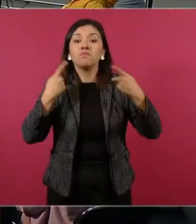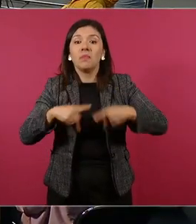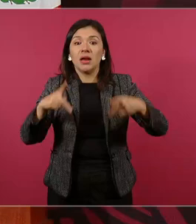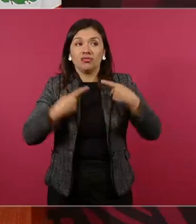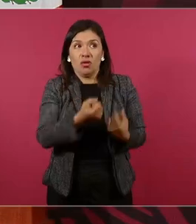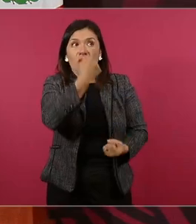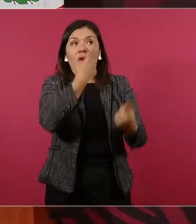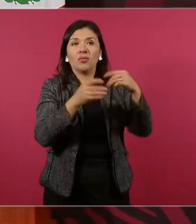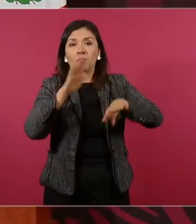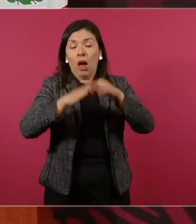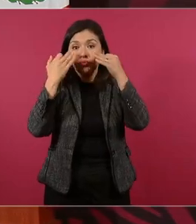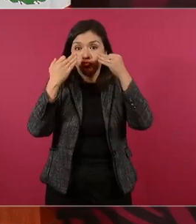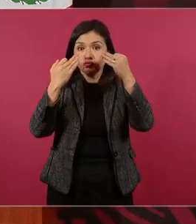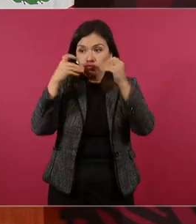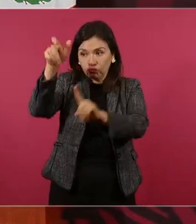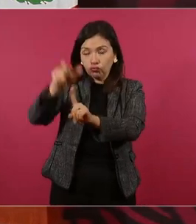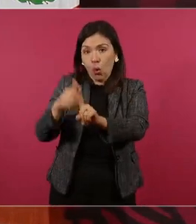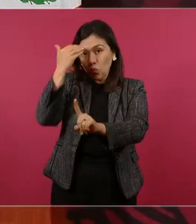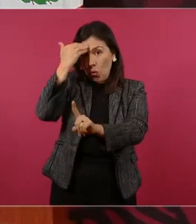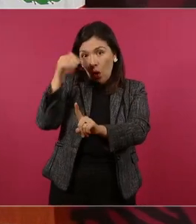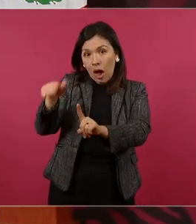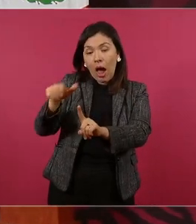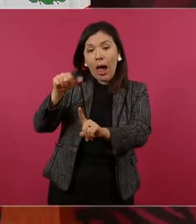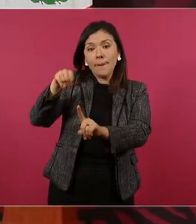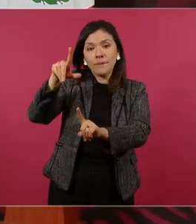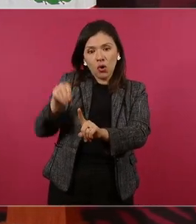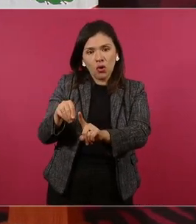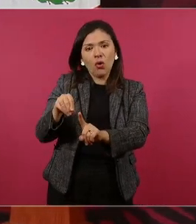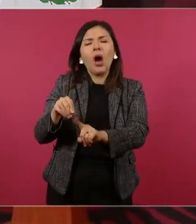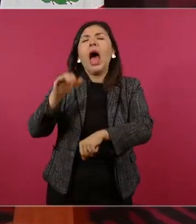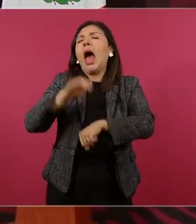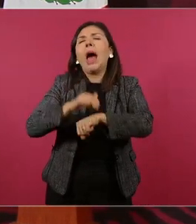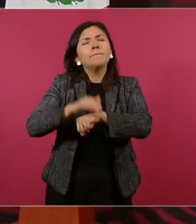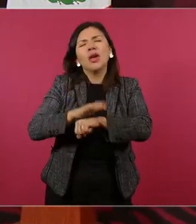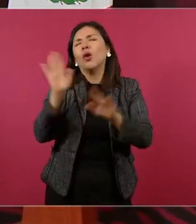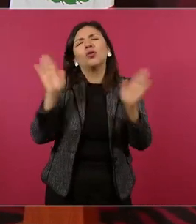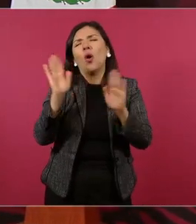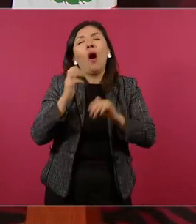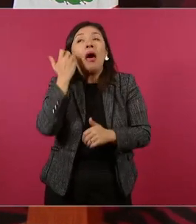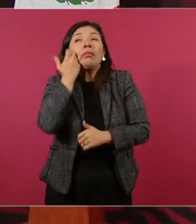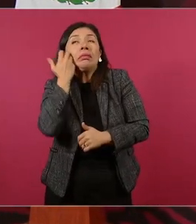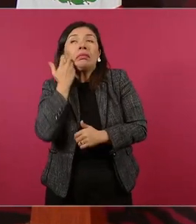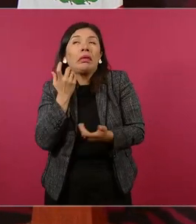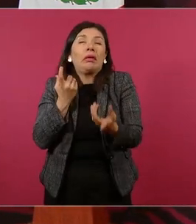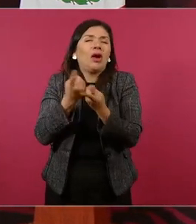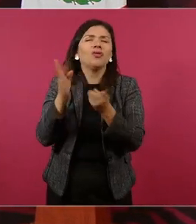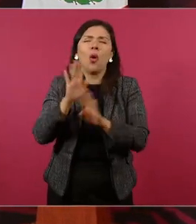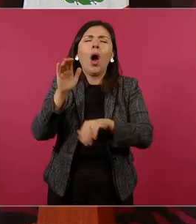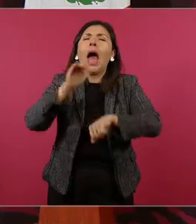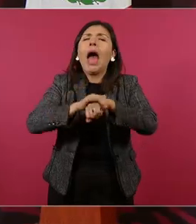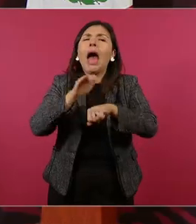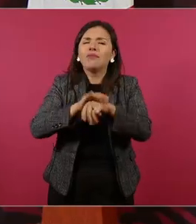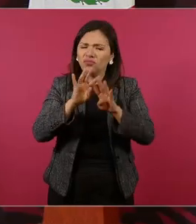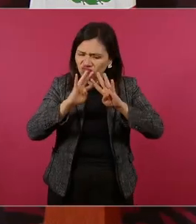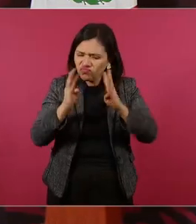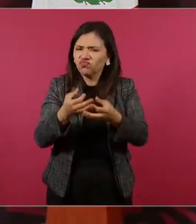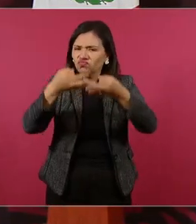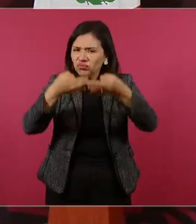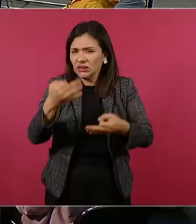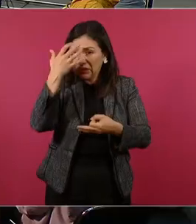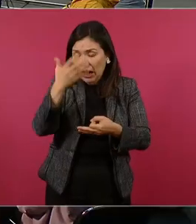lo conoce de gente que está en su cotidianidad O sea no de amigos mariscones o de qué sé yo sino de gente que está en su cotidianidad